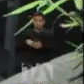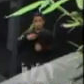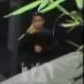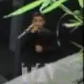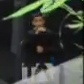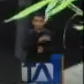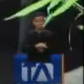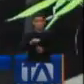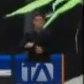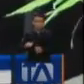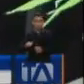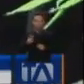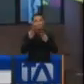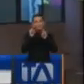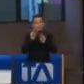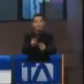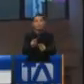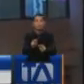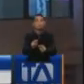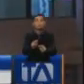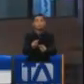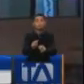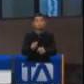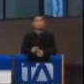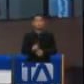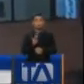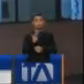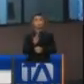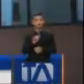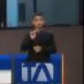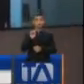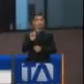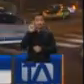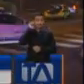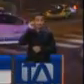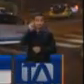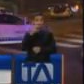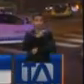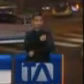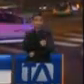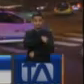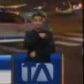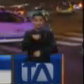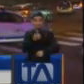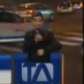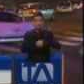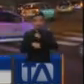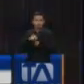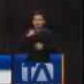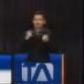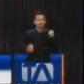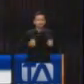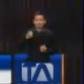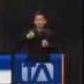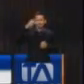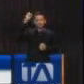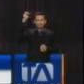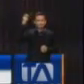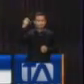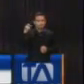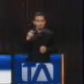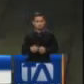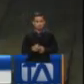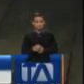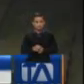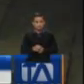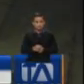asesinado habrían presenciado el hecho, mientras que su esposa, una ciudadana suiza, habría bajado de inmediato a ver lo ocurrido. Y